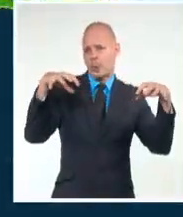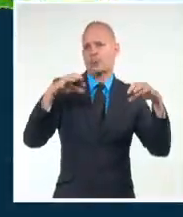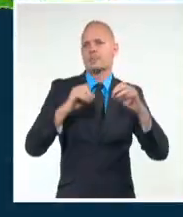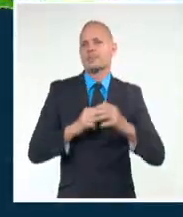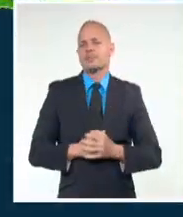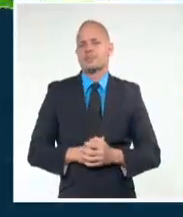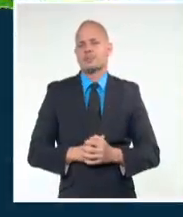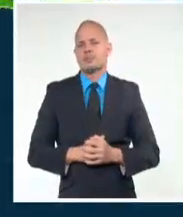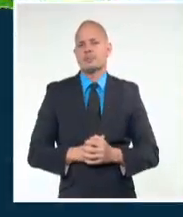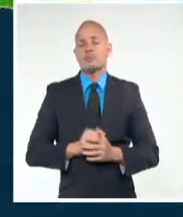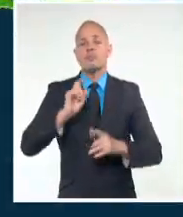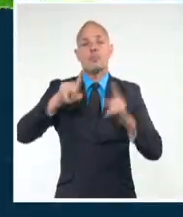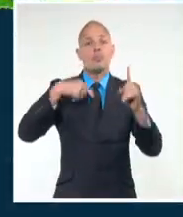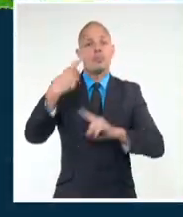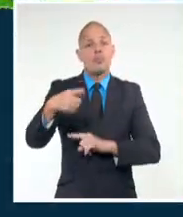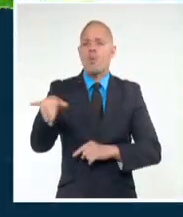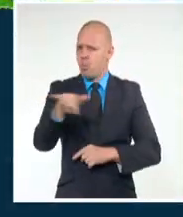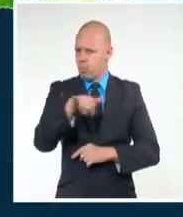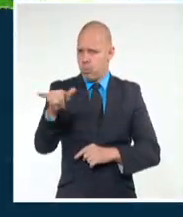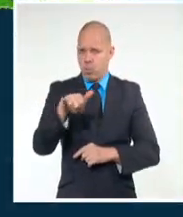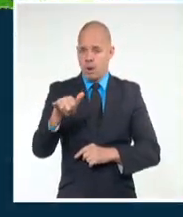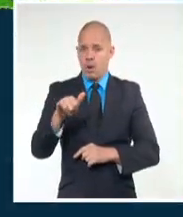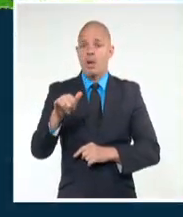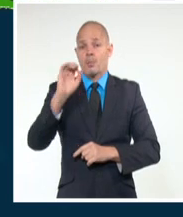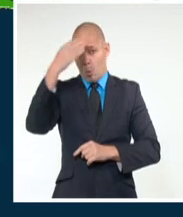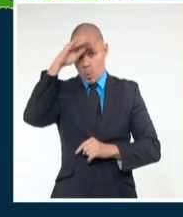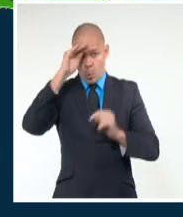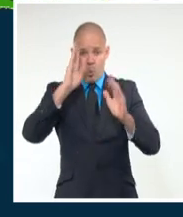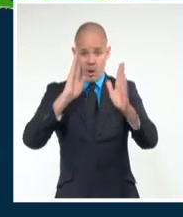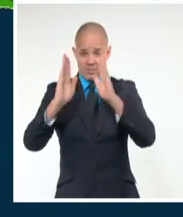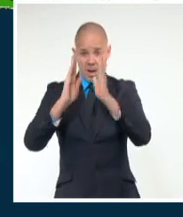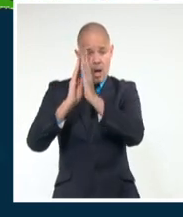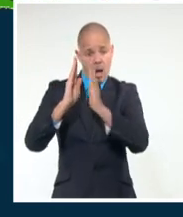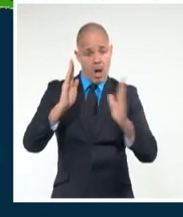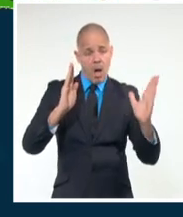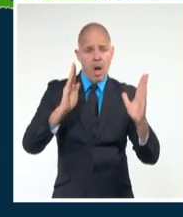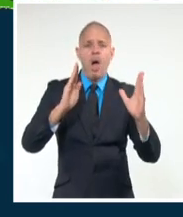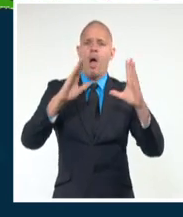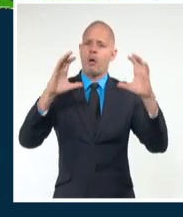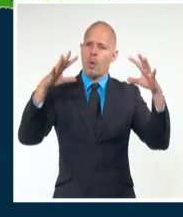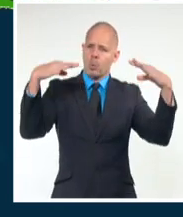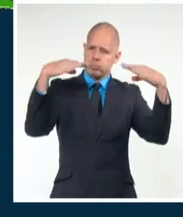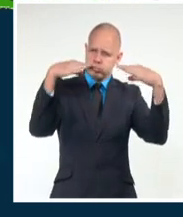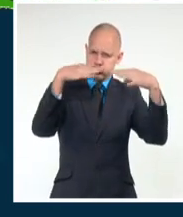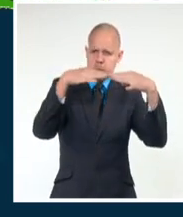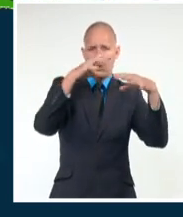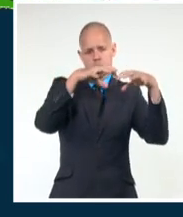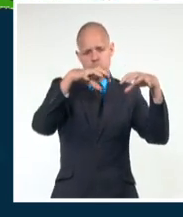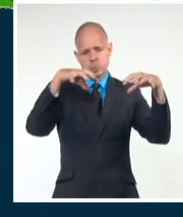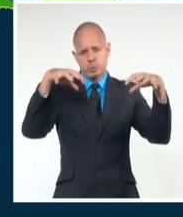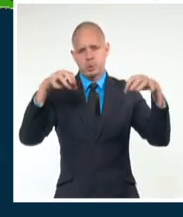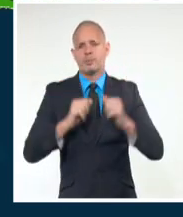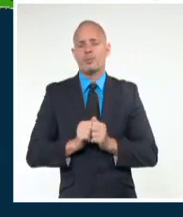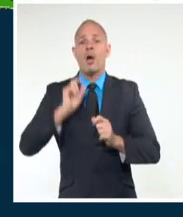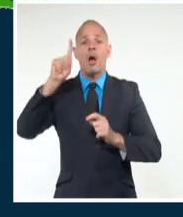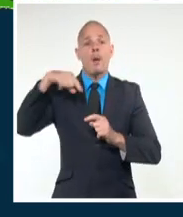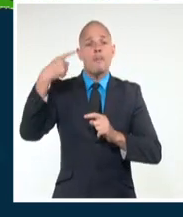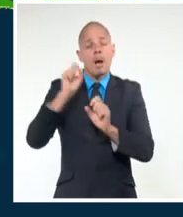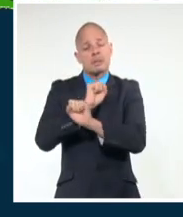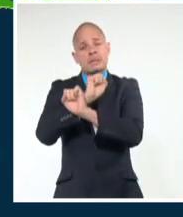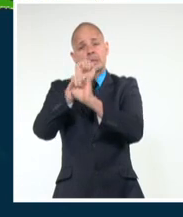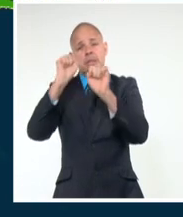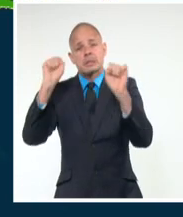norte oriental y para mañana se van a mantener similares las condiciones del tiempo. Estará amaneciendo con cielos parcialmente nublados en todo el territorio y son